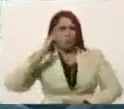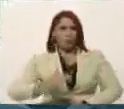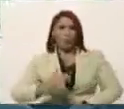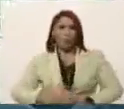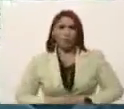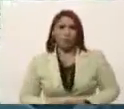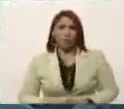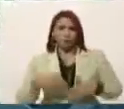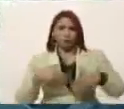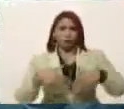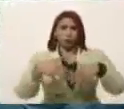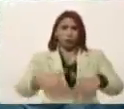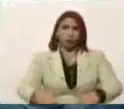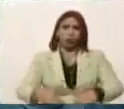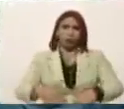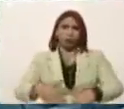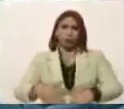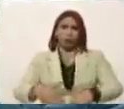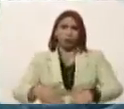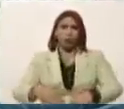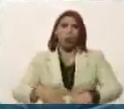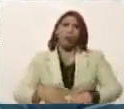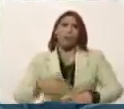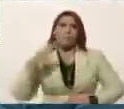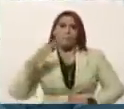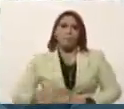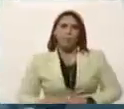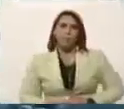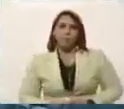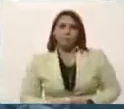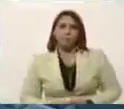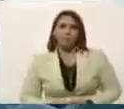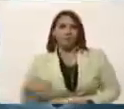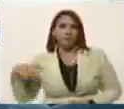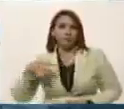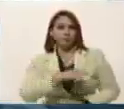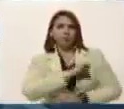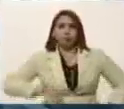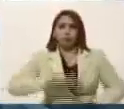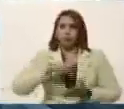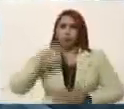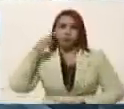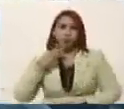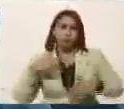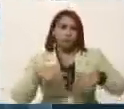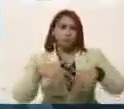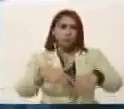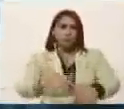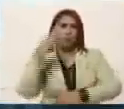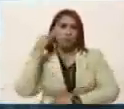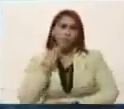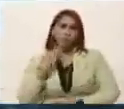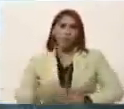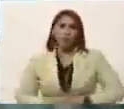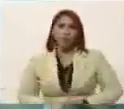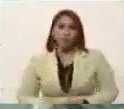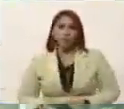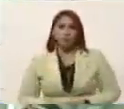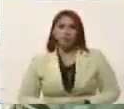Armada, Aviación, Guardia Nacional y Milicia Nacional Bolivariana.